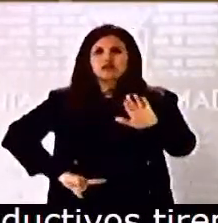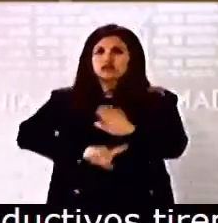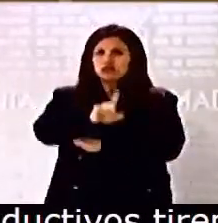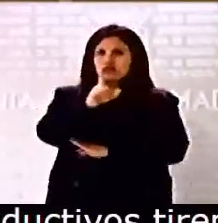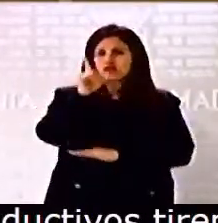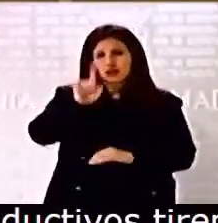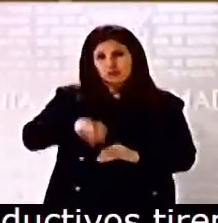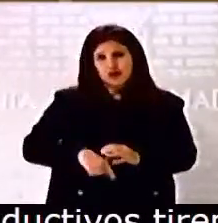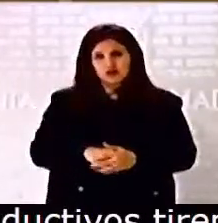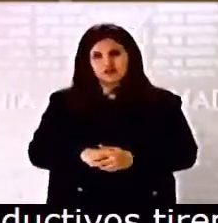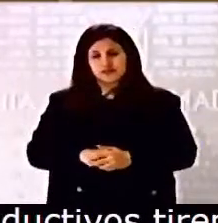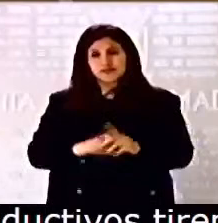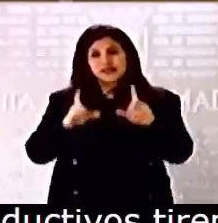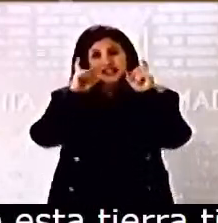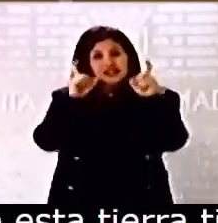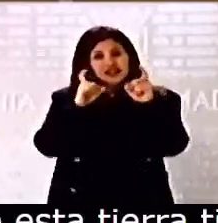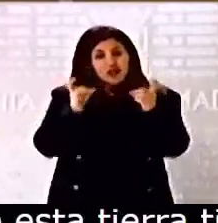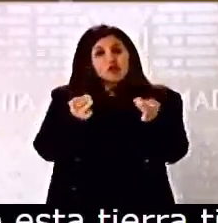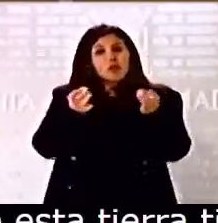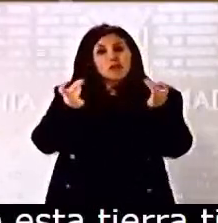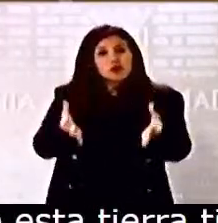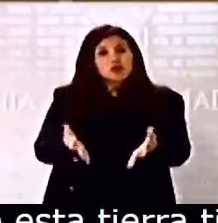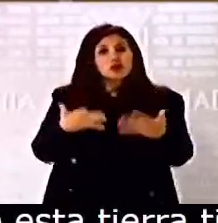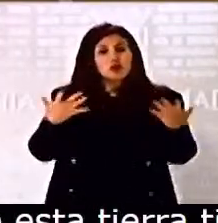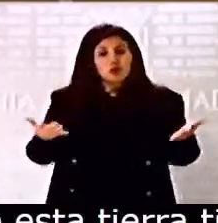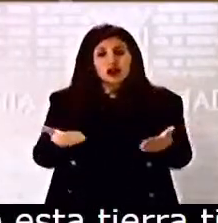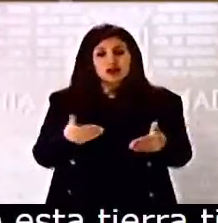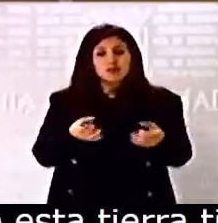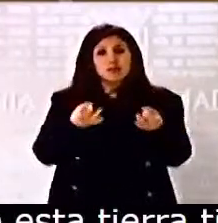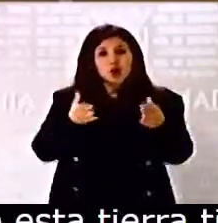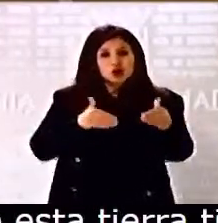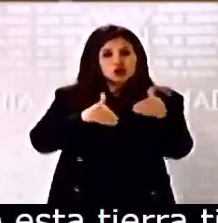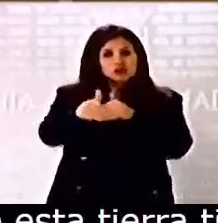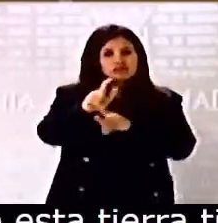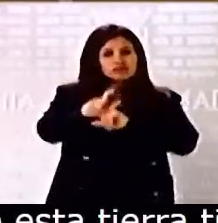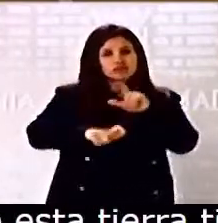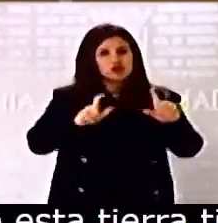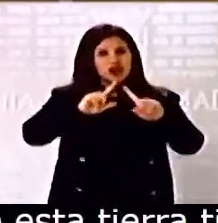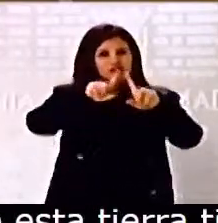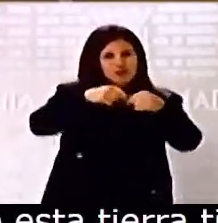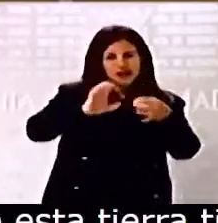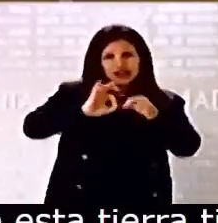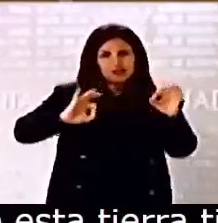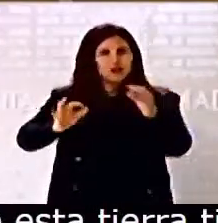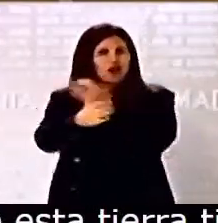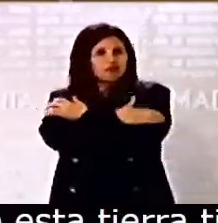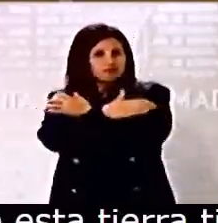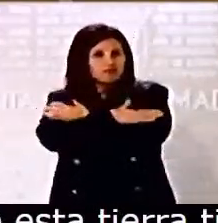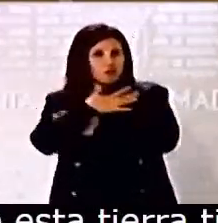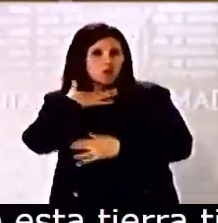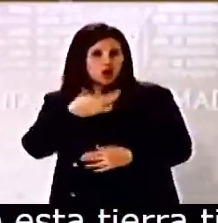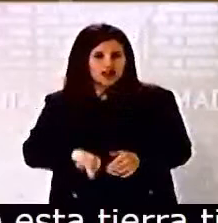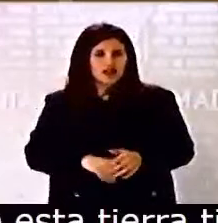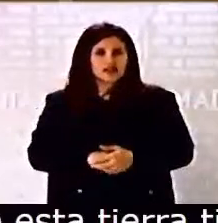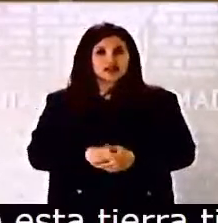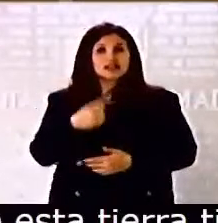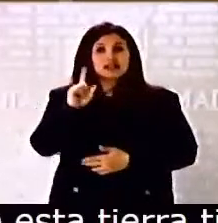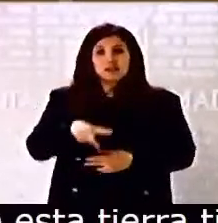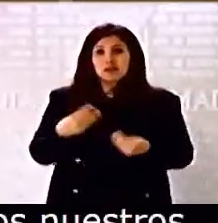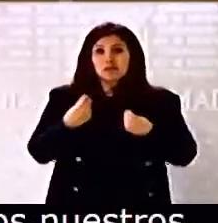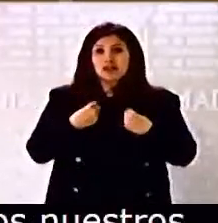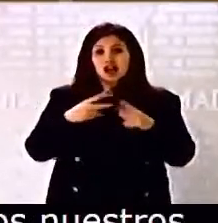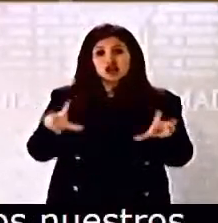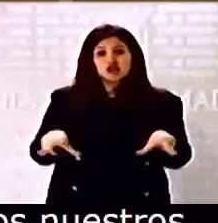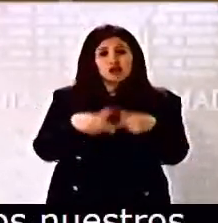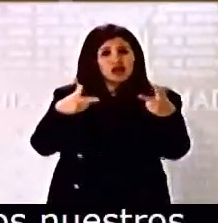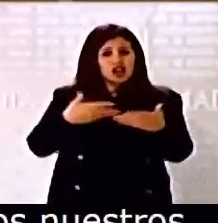que cuanto antes podamos abrazar a los nuestros, para que cuanto antes podamos hacer una vida social